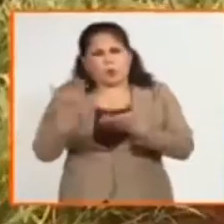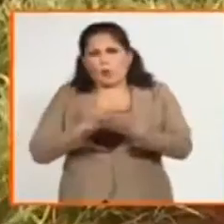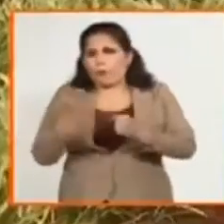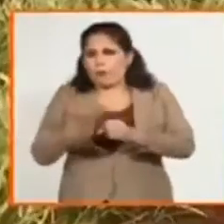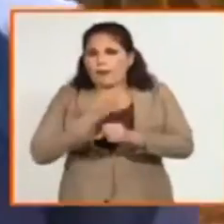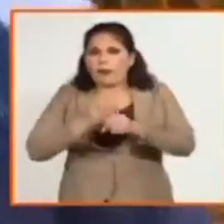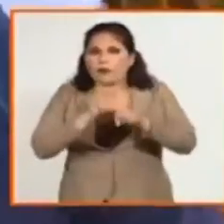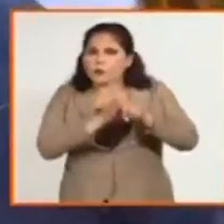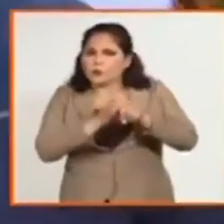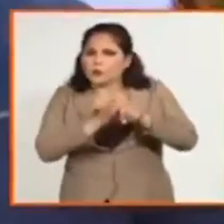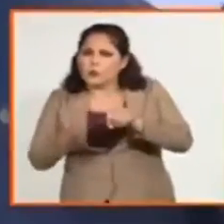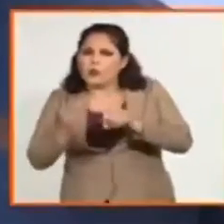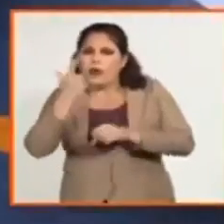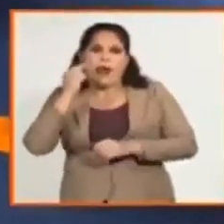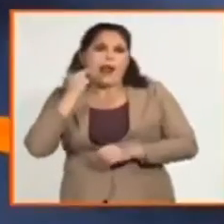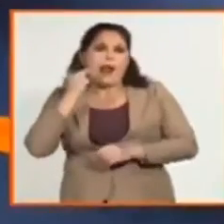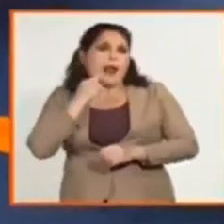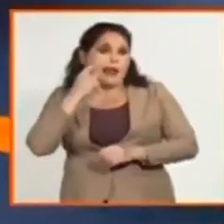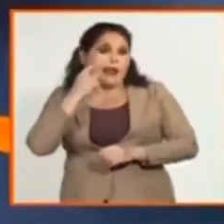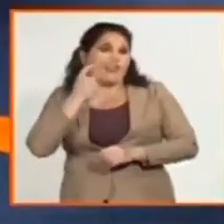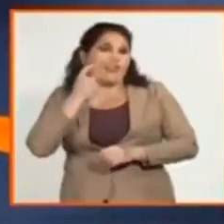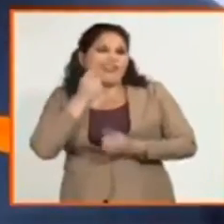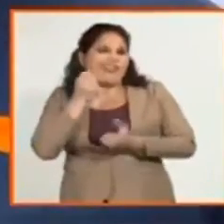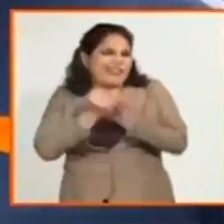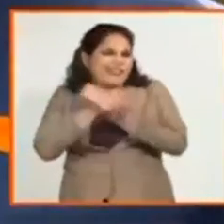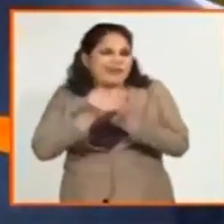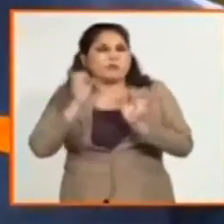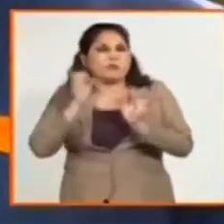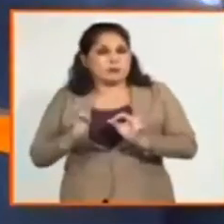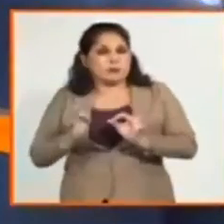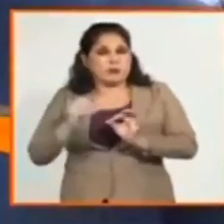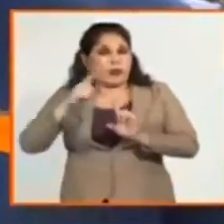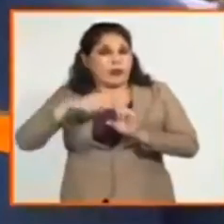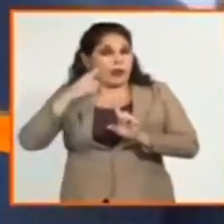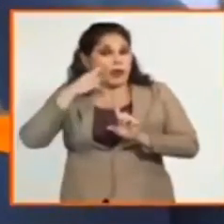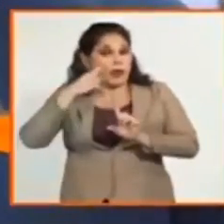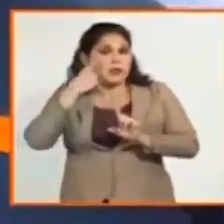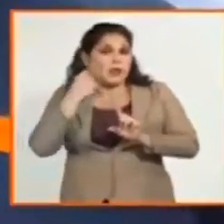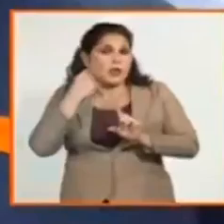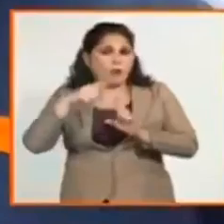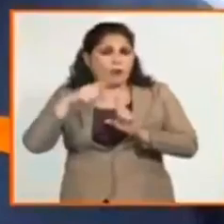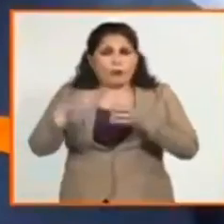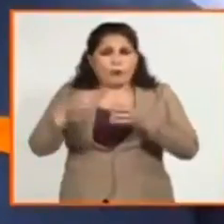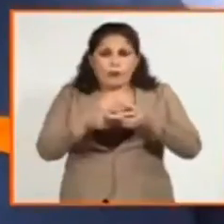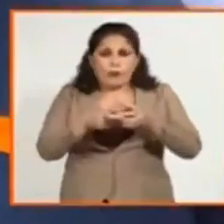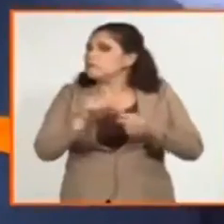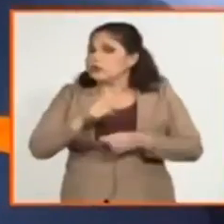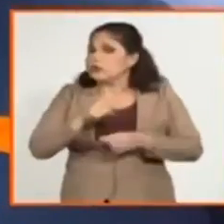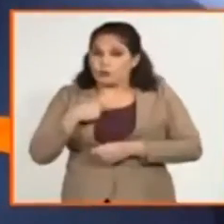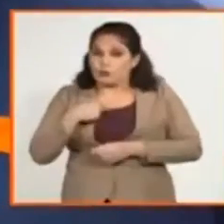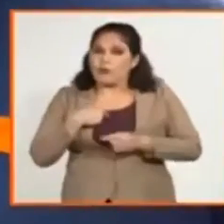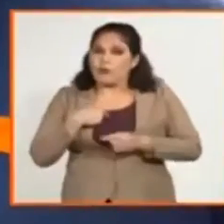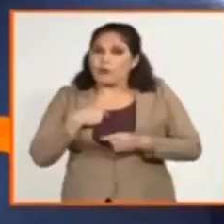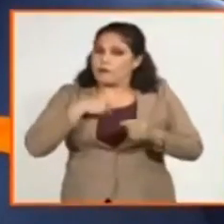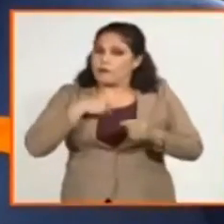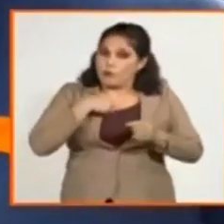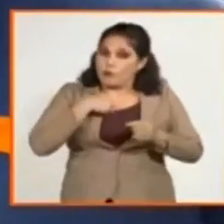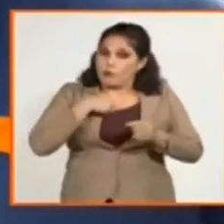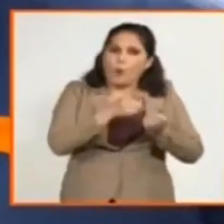ajo. Mi experiencia es que deben, que por lo menos los intermediarios deben reducirse para que así el pueblo consuma con